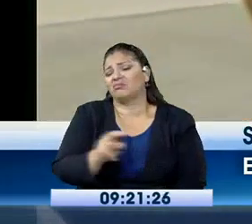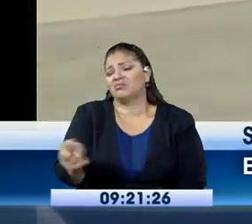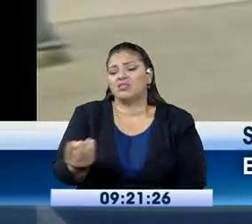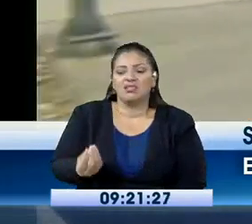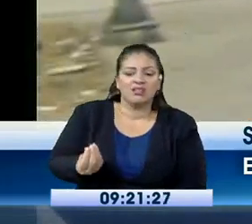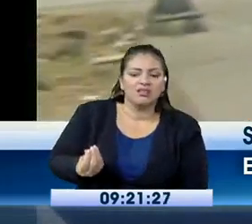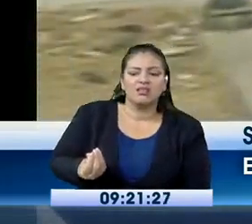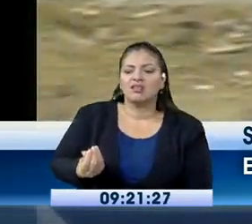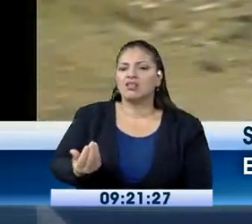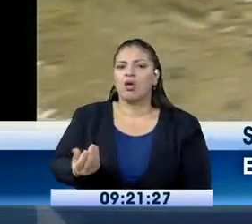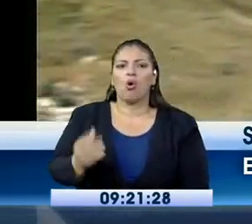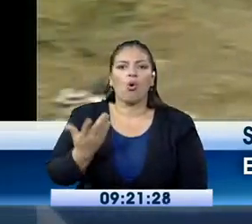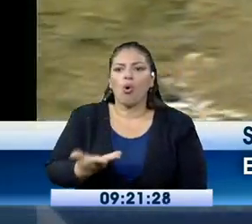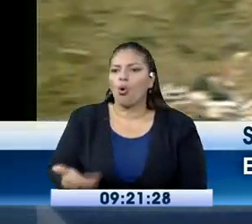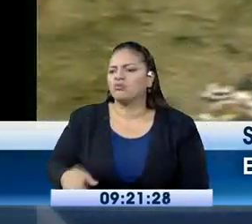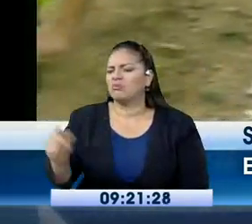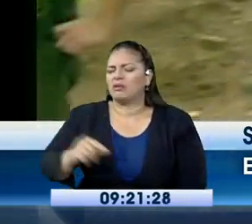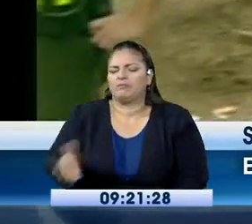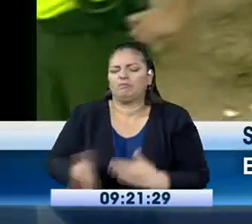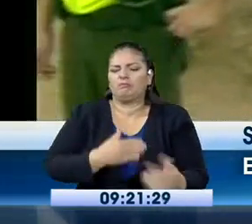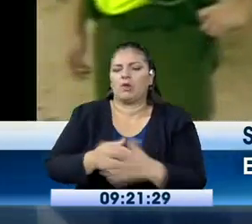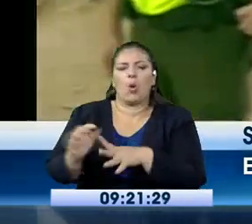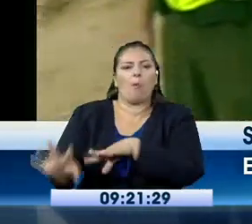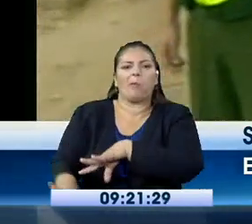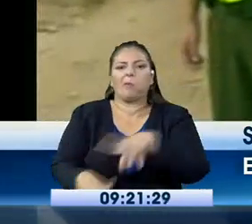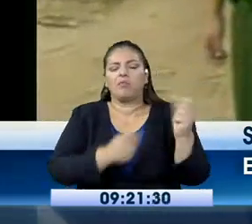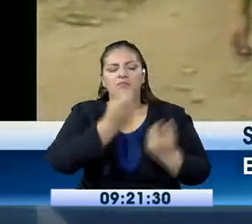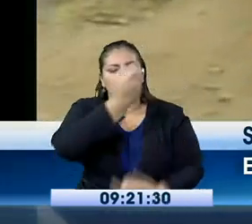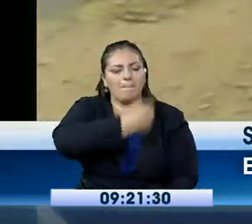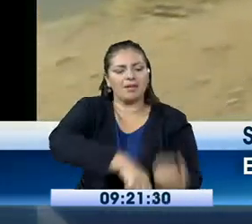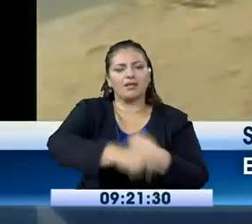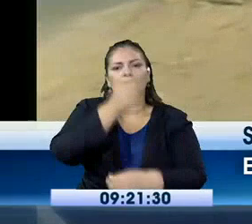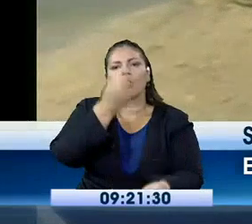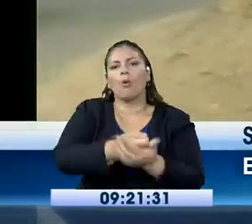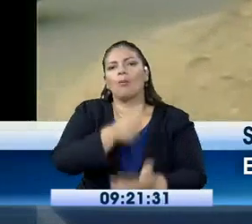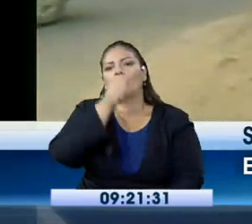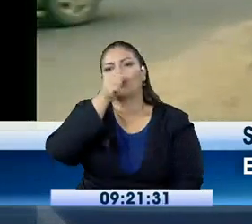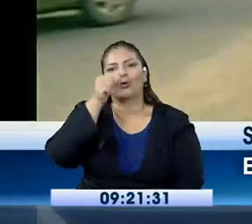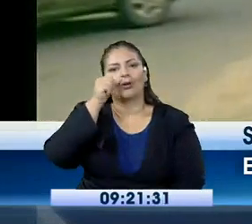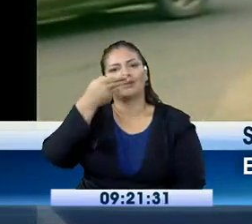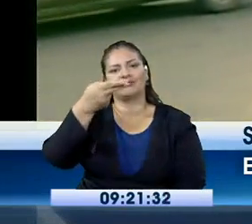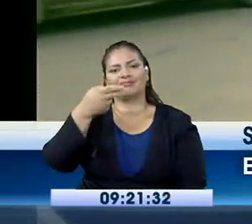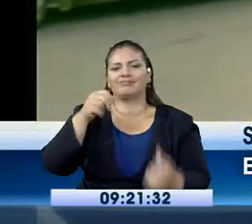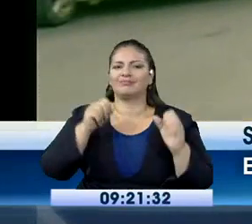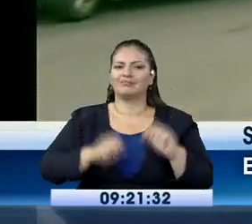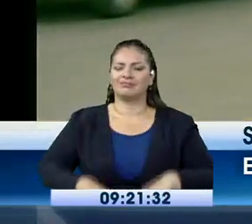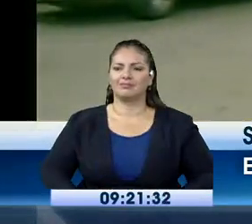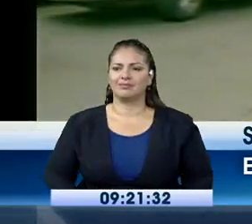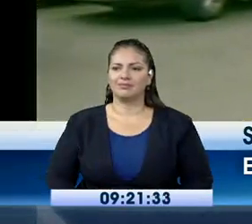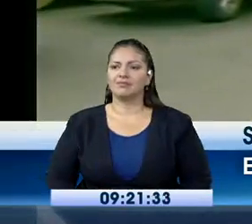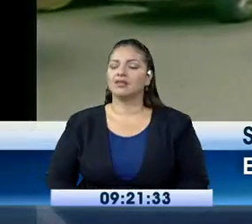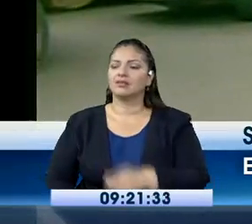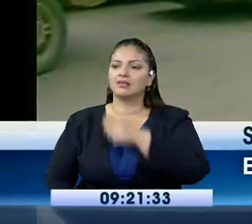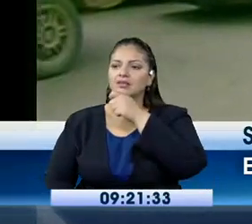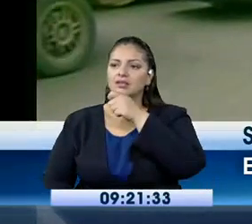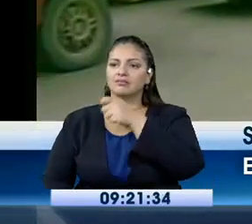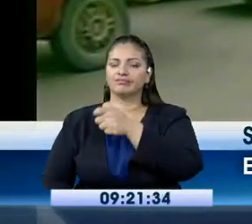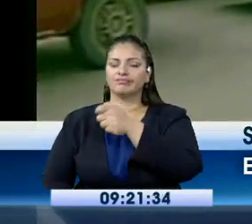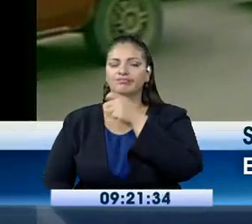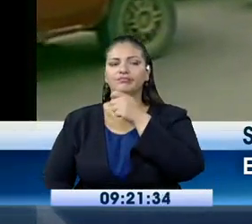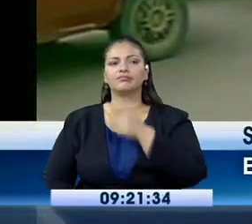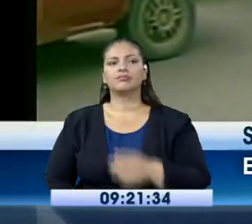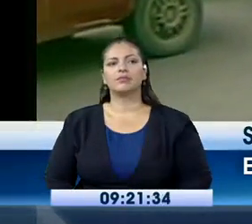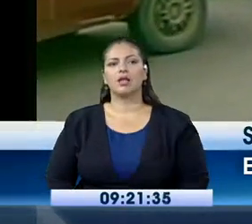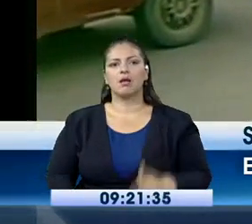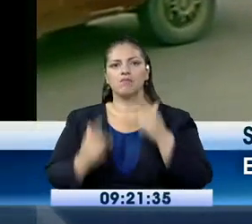para poder consumir esta droga llamada H. Perfecto, entonces la versión por parte del agente policial, que permanece en este